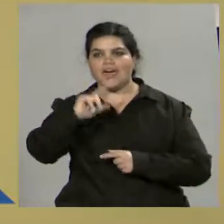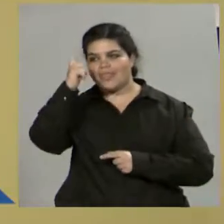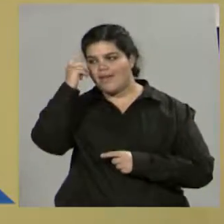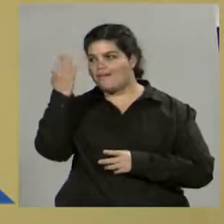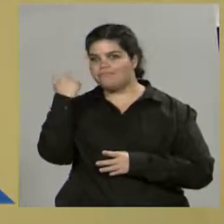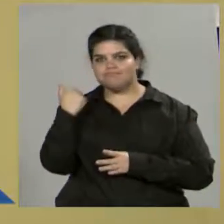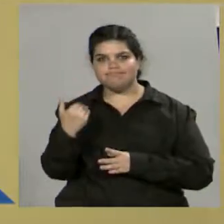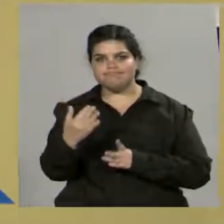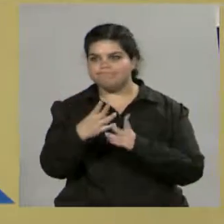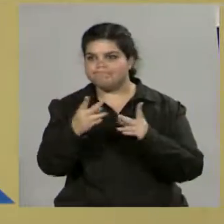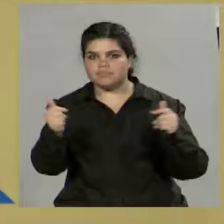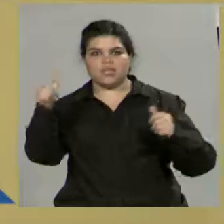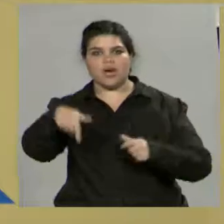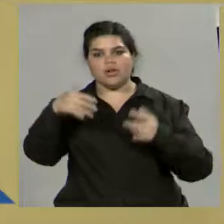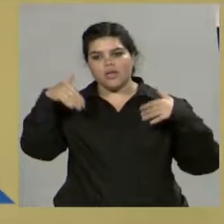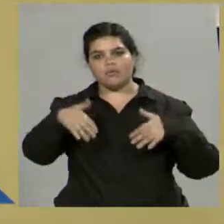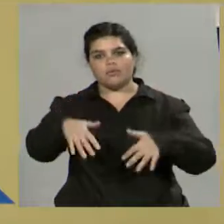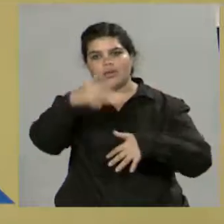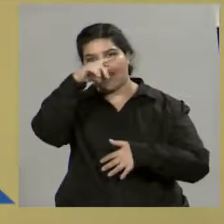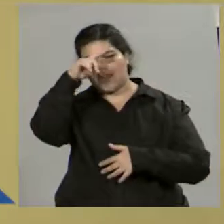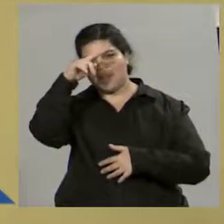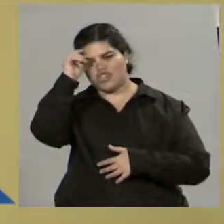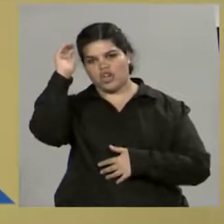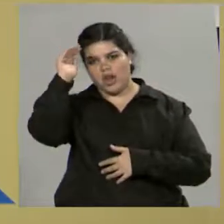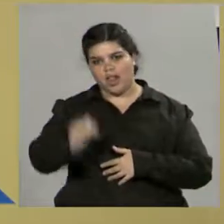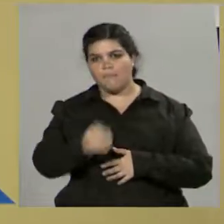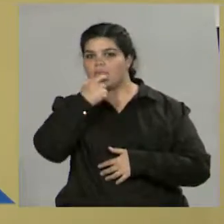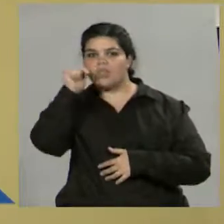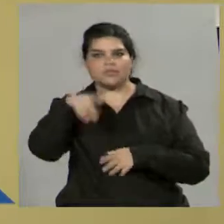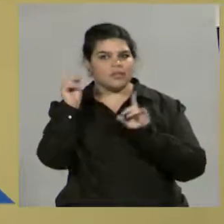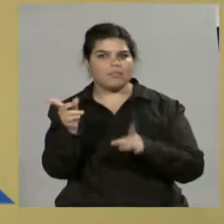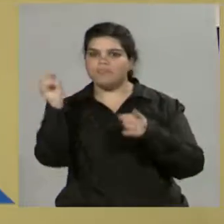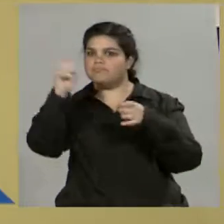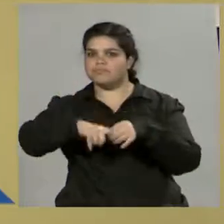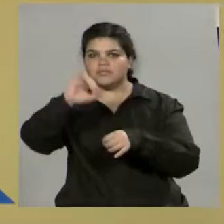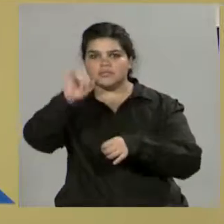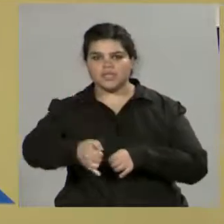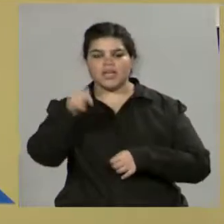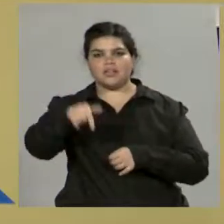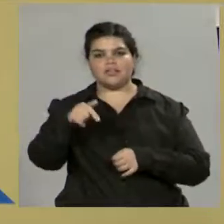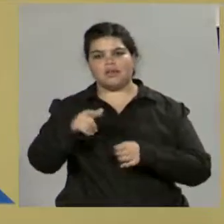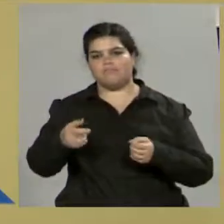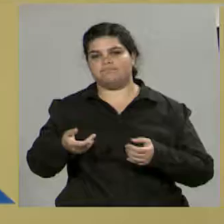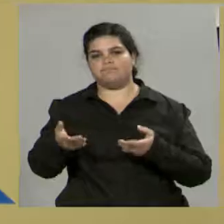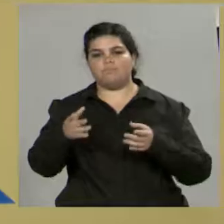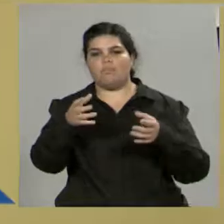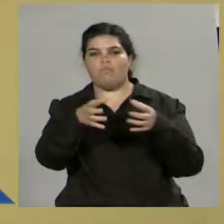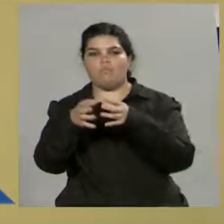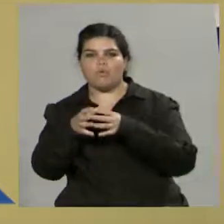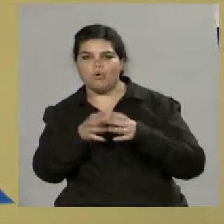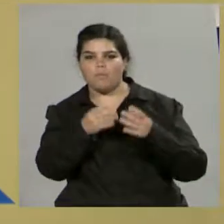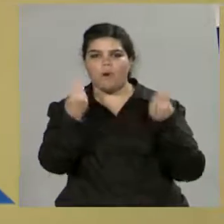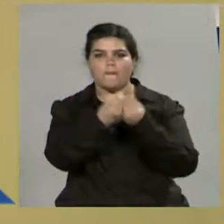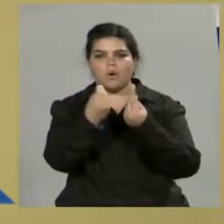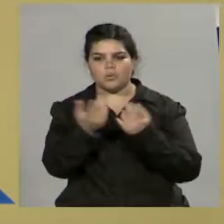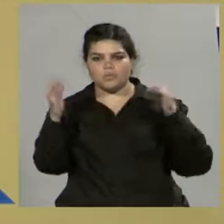Hoy se realizó una marcha a nivel nacional, Mendoza fue partícipe también de esta iniciativa, de la cual participaron muchos